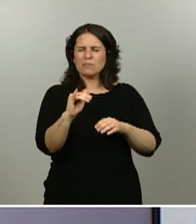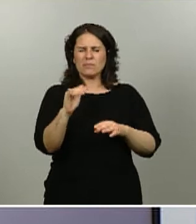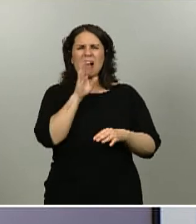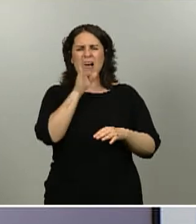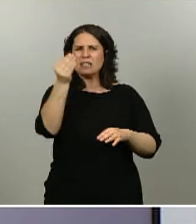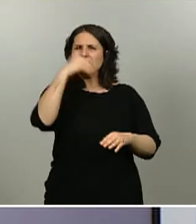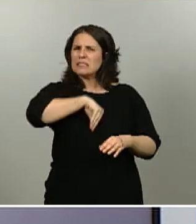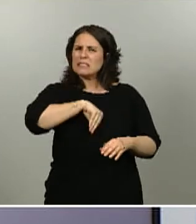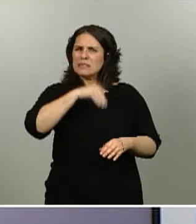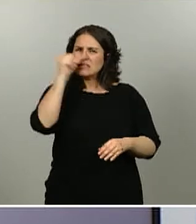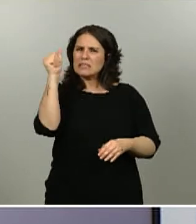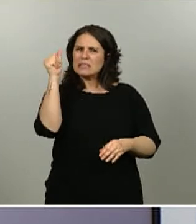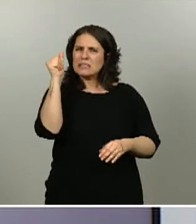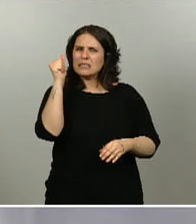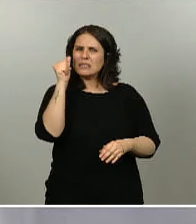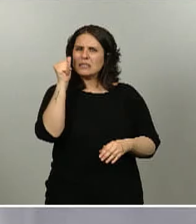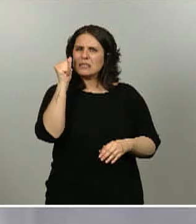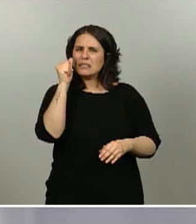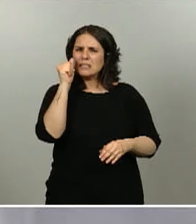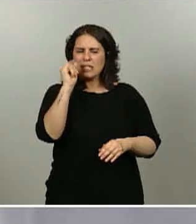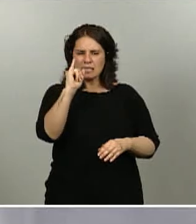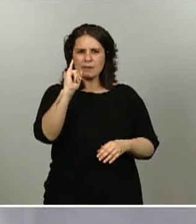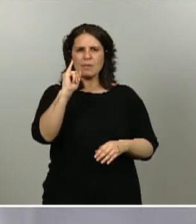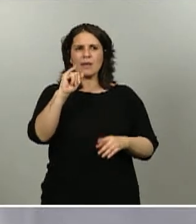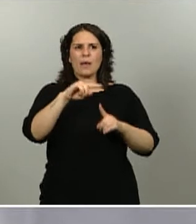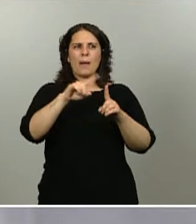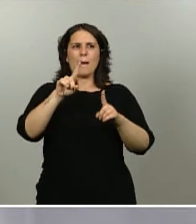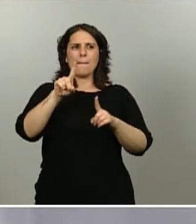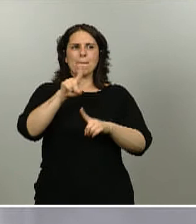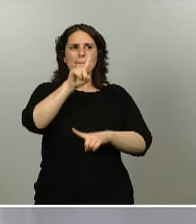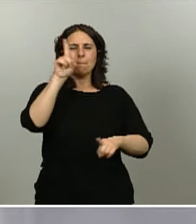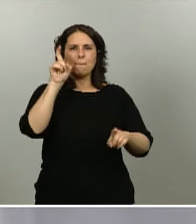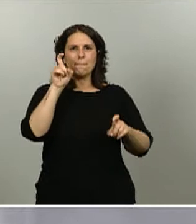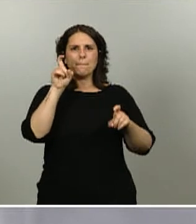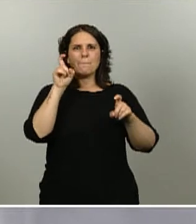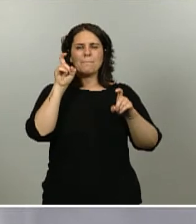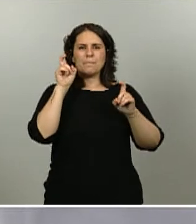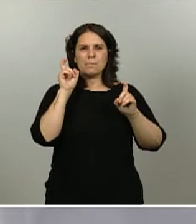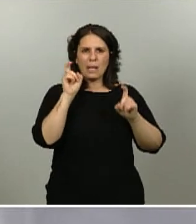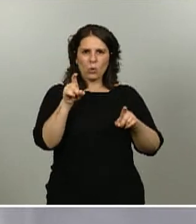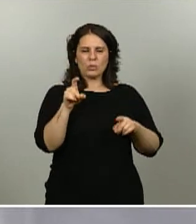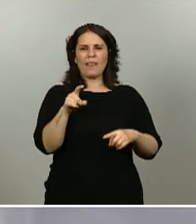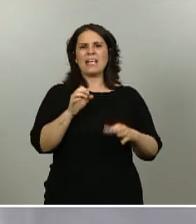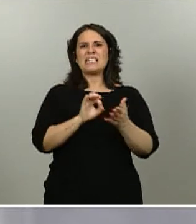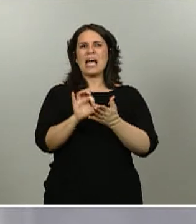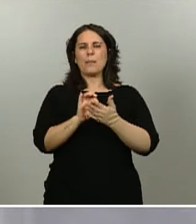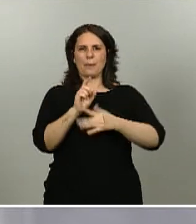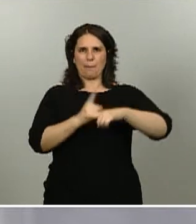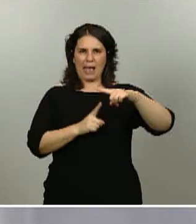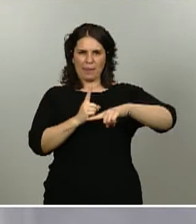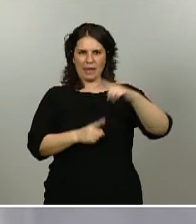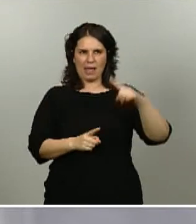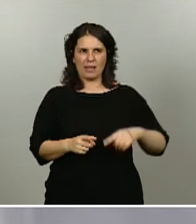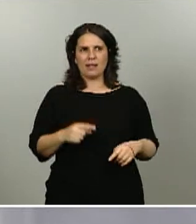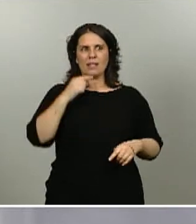lo busco ahora mismo. Es una pregunta, como decíamos, de Servimedia. ¿Por qué hoy bajan también el